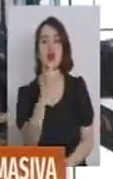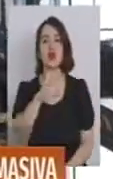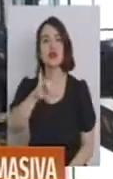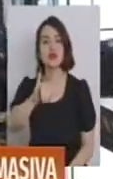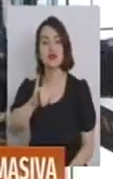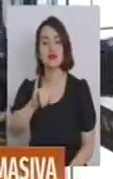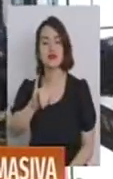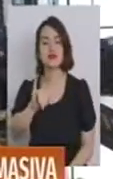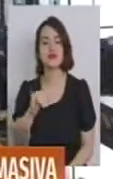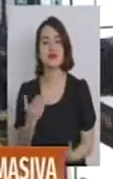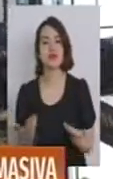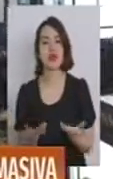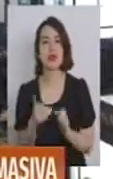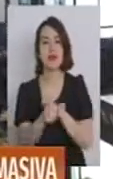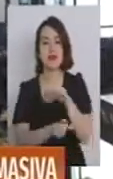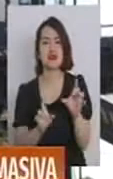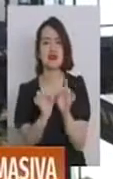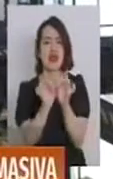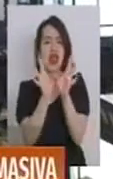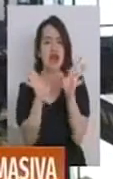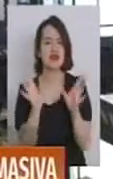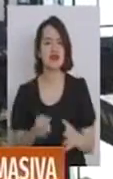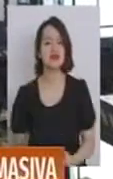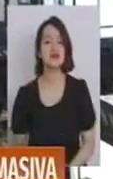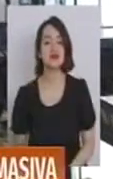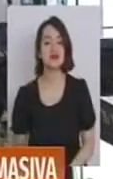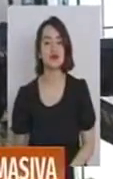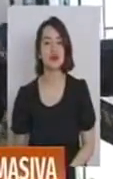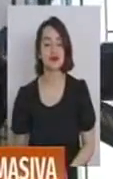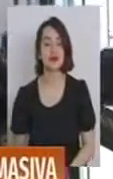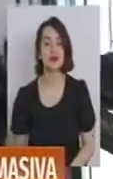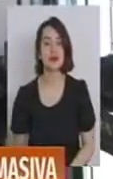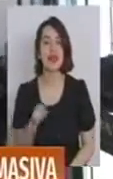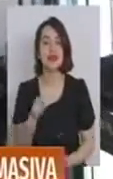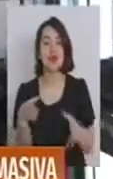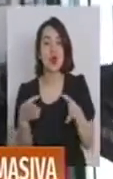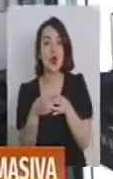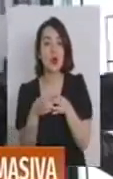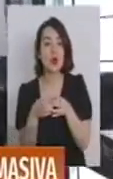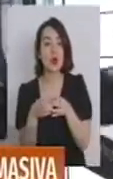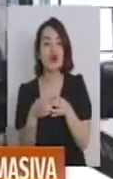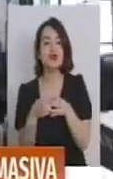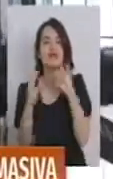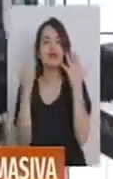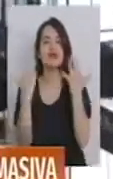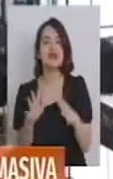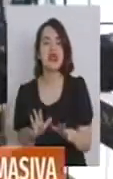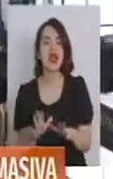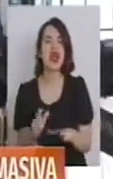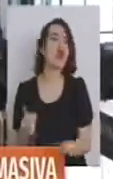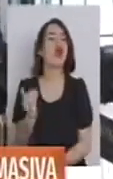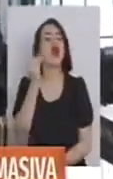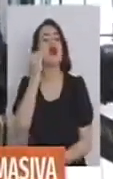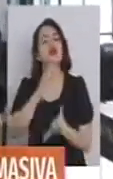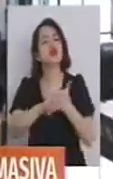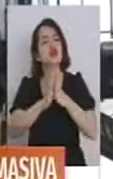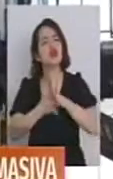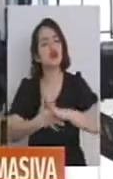intensivo, es decir, a pacientes críticos. Ese grupo prácticamente ya está íntegramente